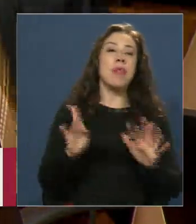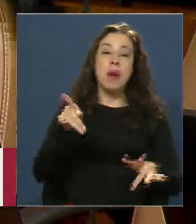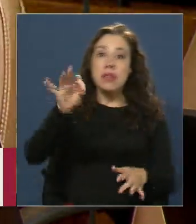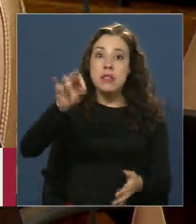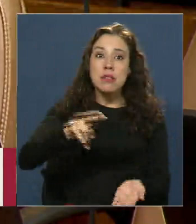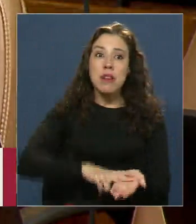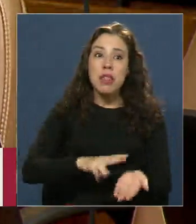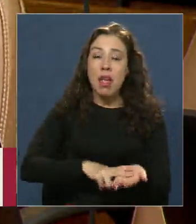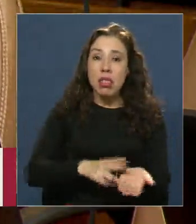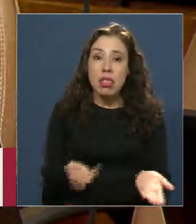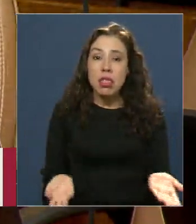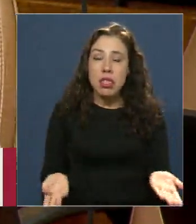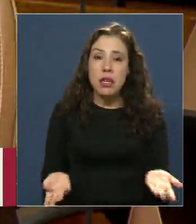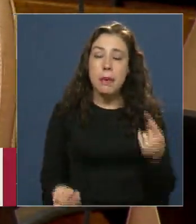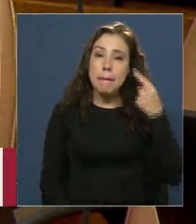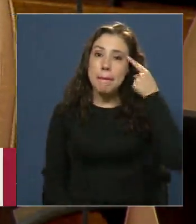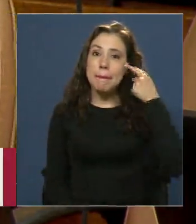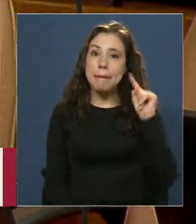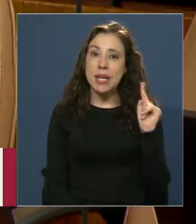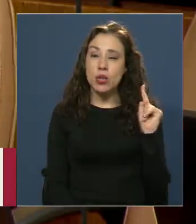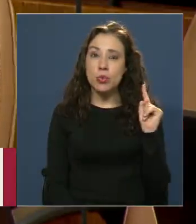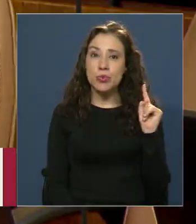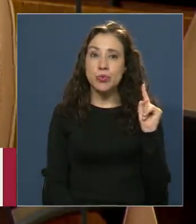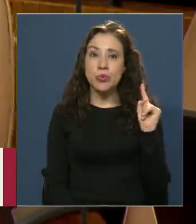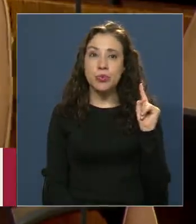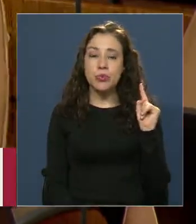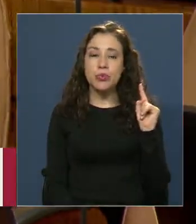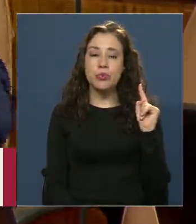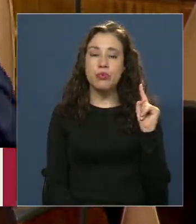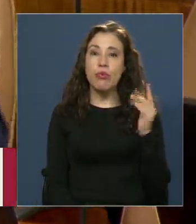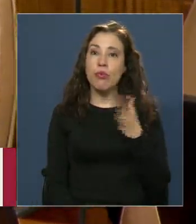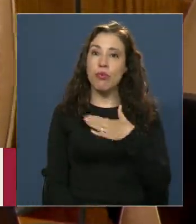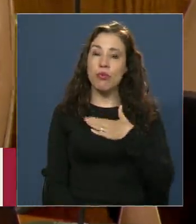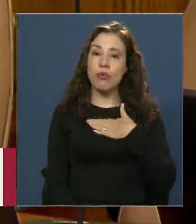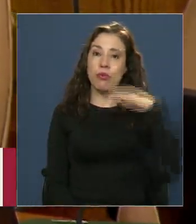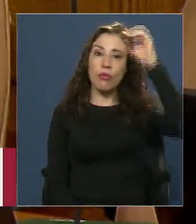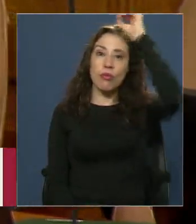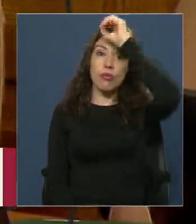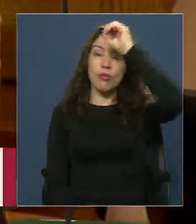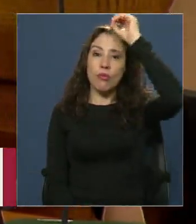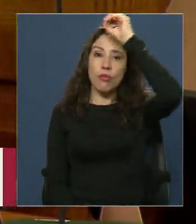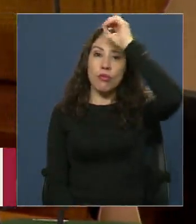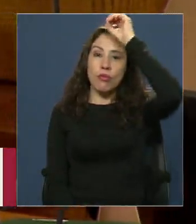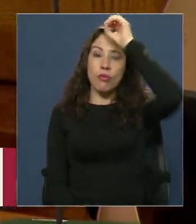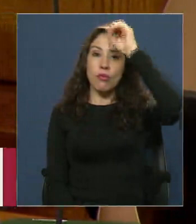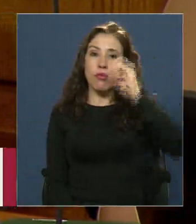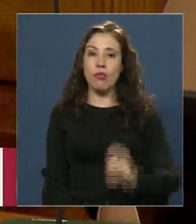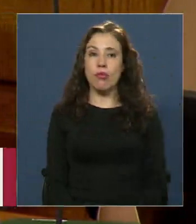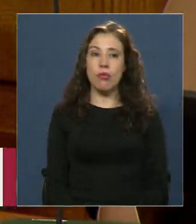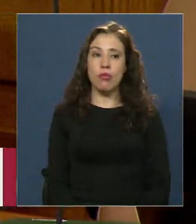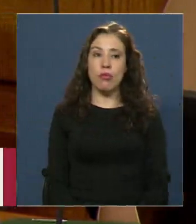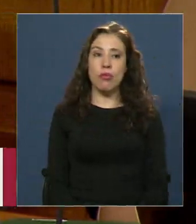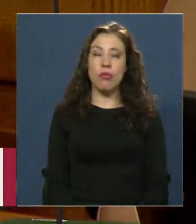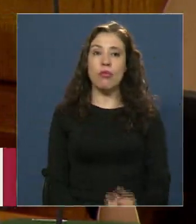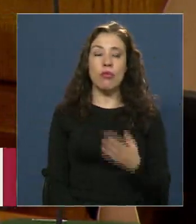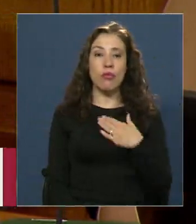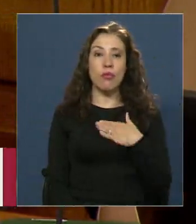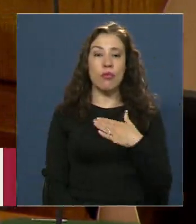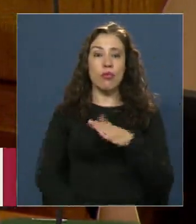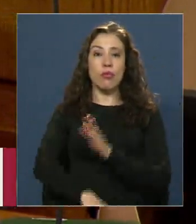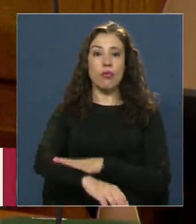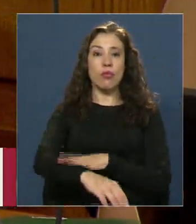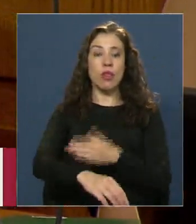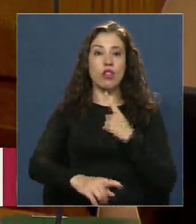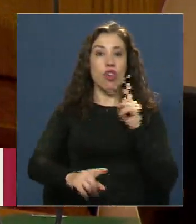realidad. Pero desde mi punto de vista, desde mi visión de izquierda, hoy día